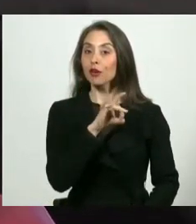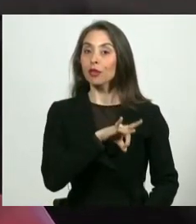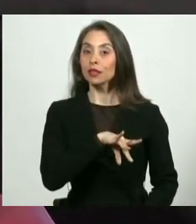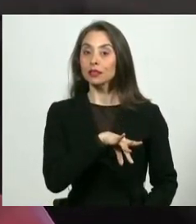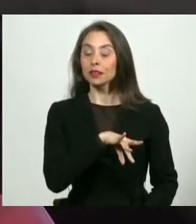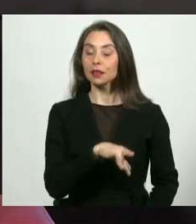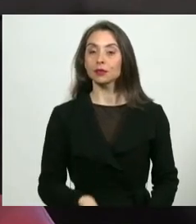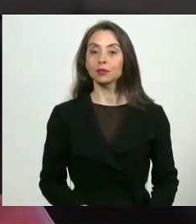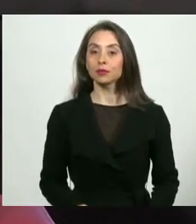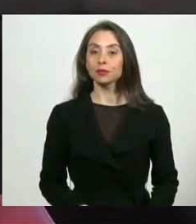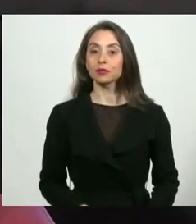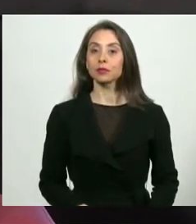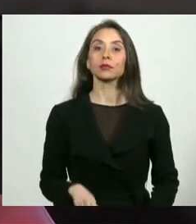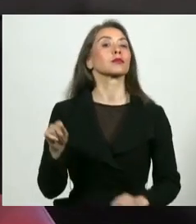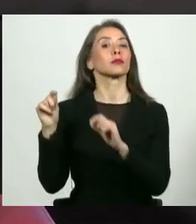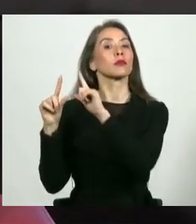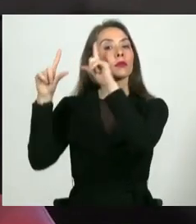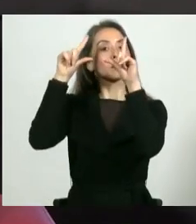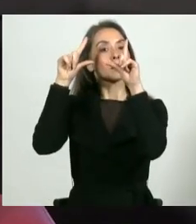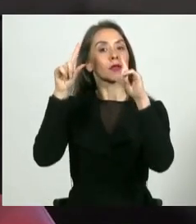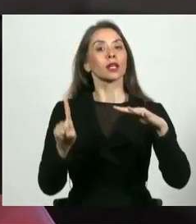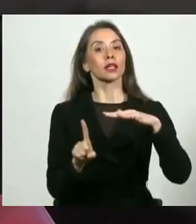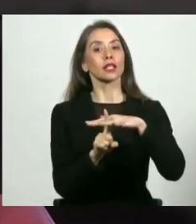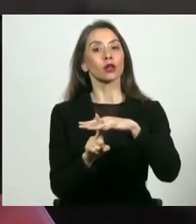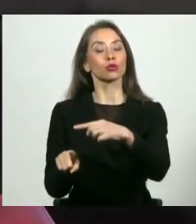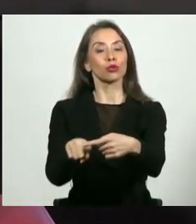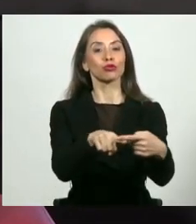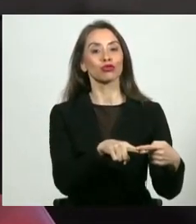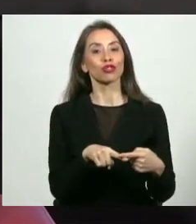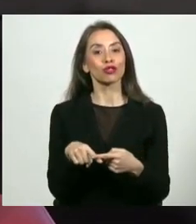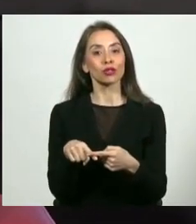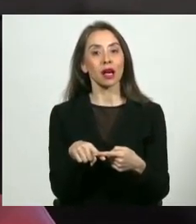Chile y diplomada en Inclusión Social,